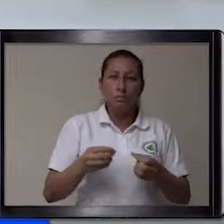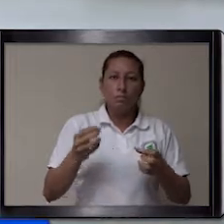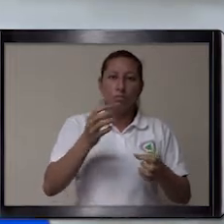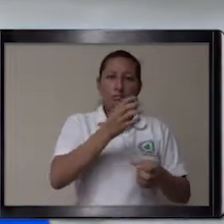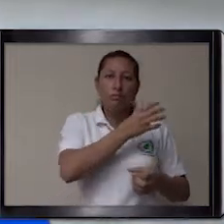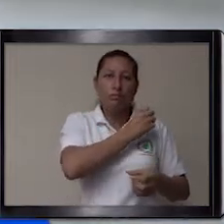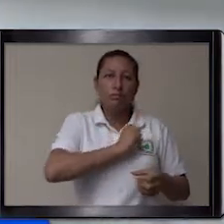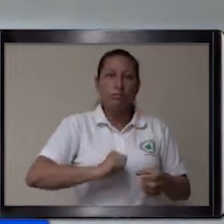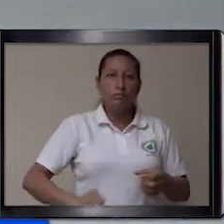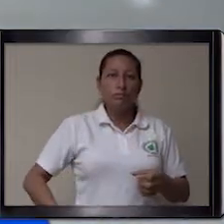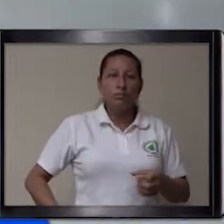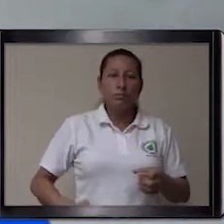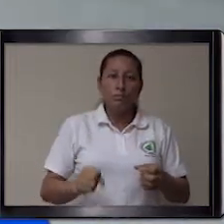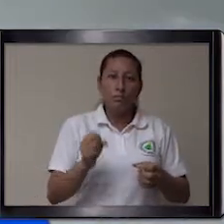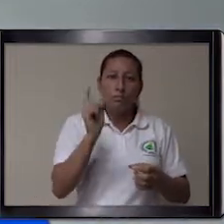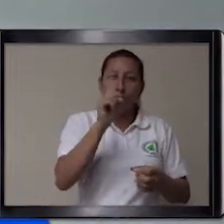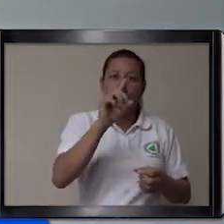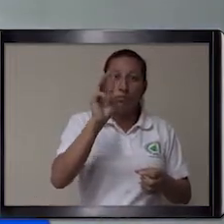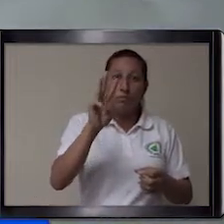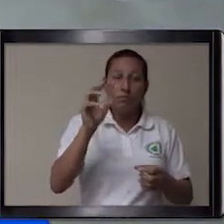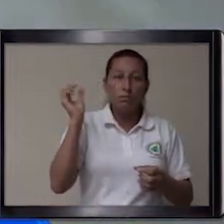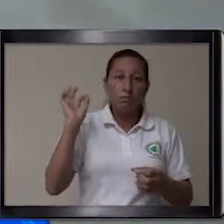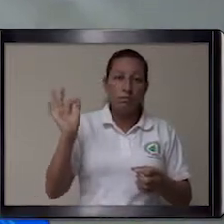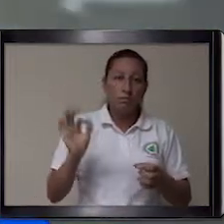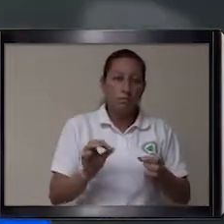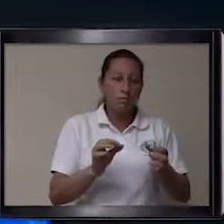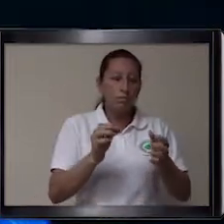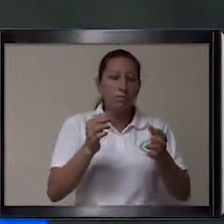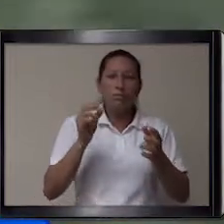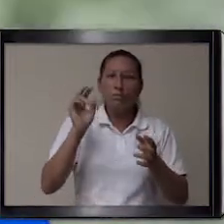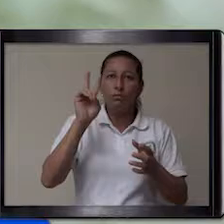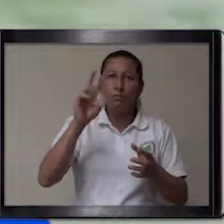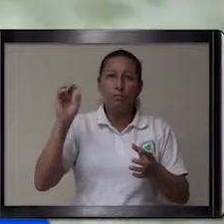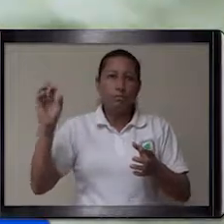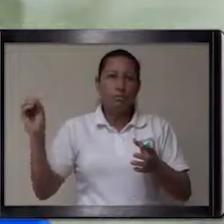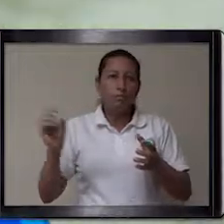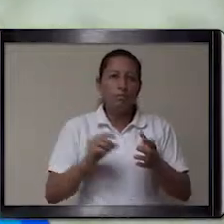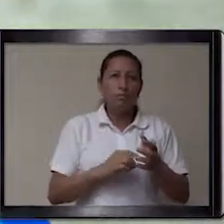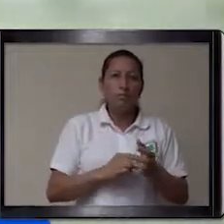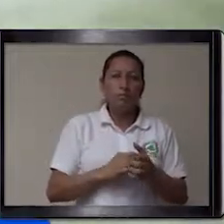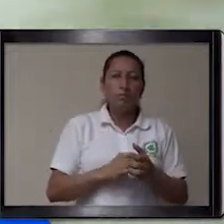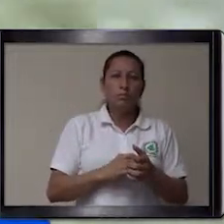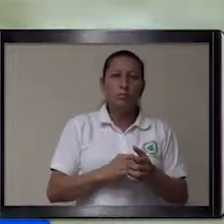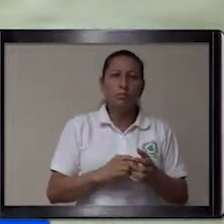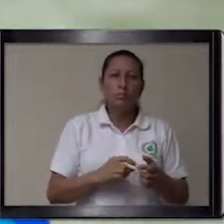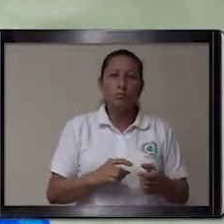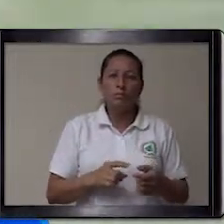En El Salvador, el 13 de febrero del año 2000,